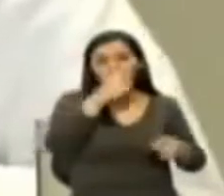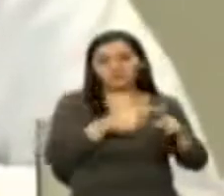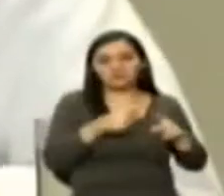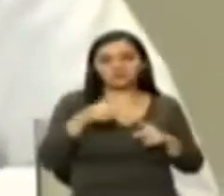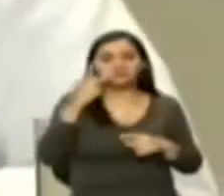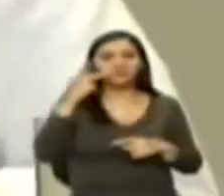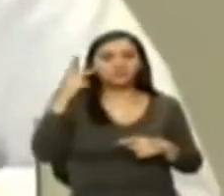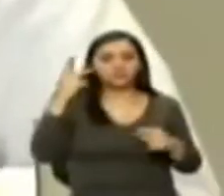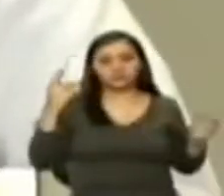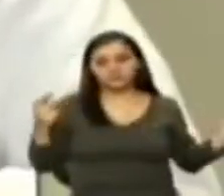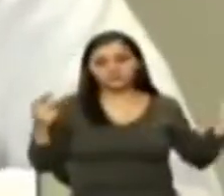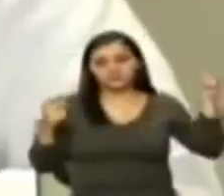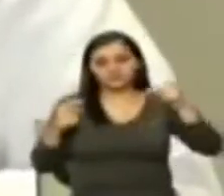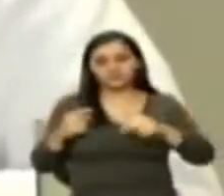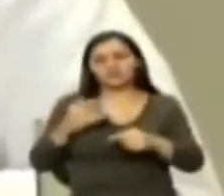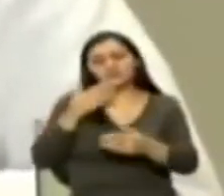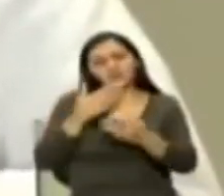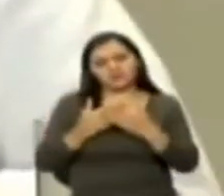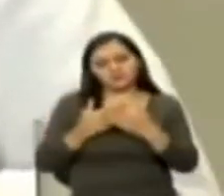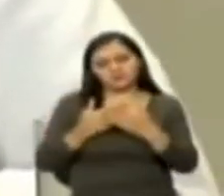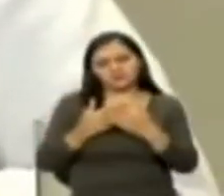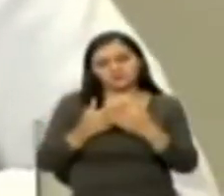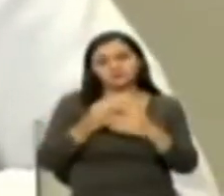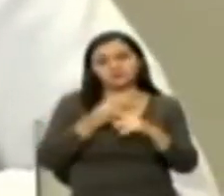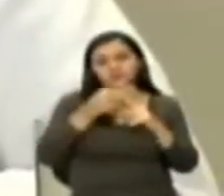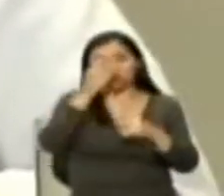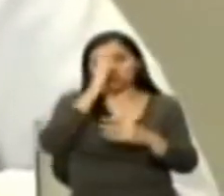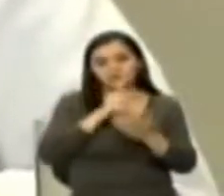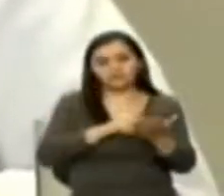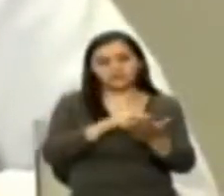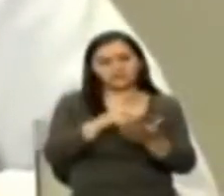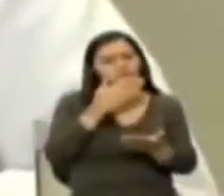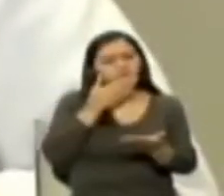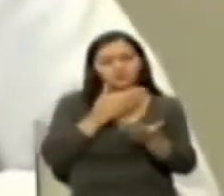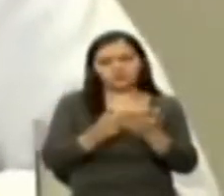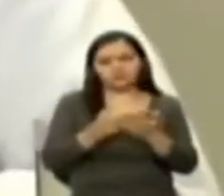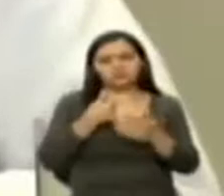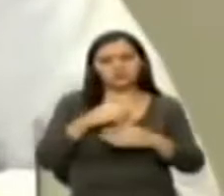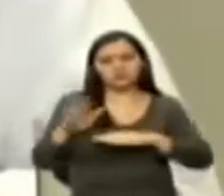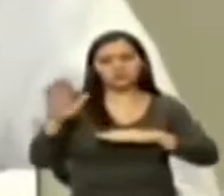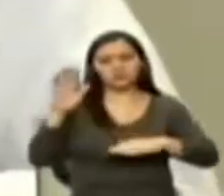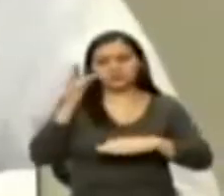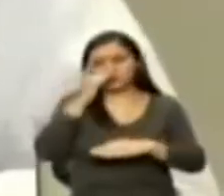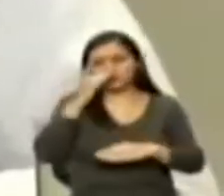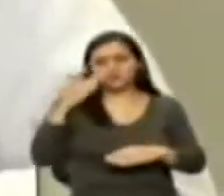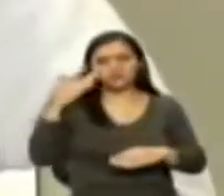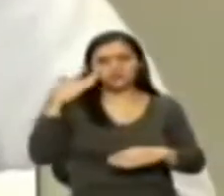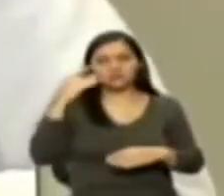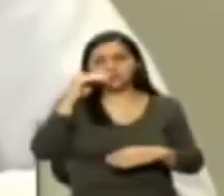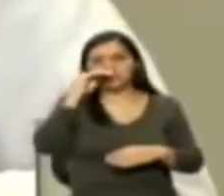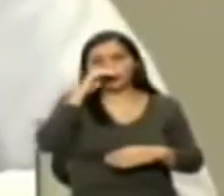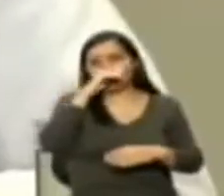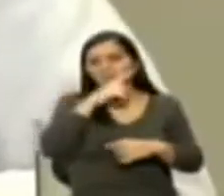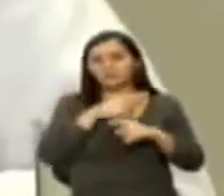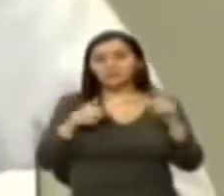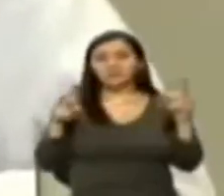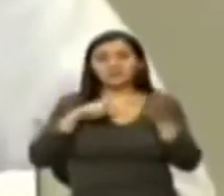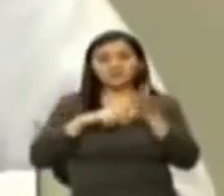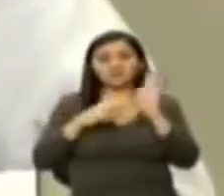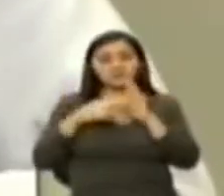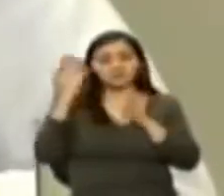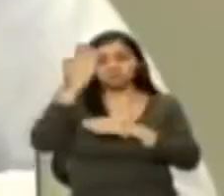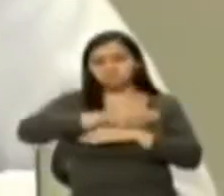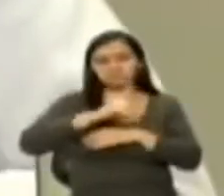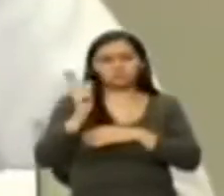Puyo. Así que Dios les pague. Eso nos compromete aún mucho más con la Amazonía. Y miren, o sea, solo un ciego del alma puede negar esto. Si ustedes tienen